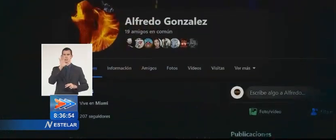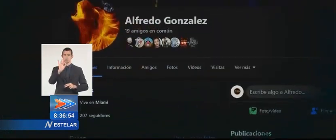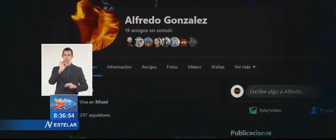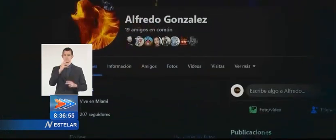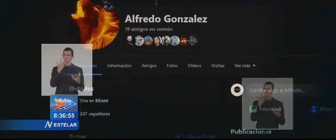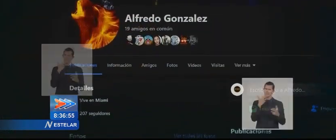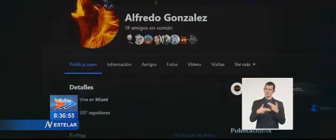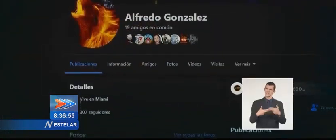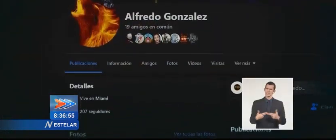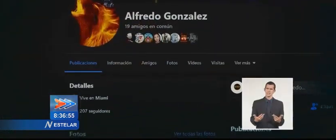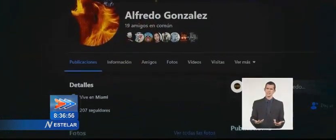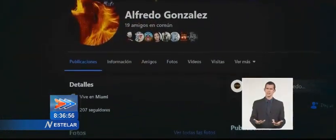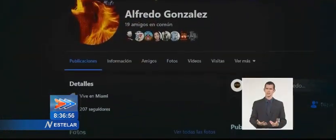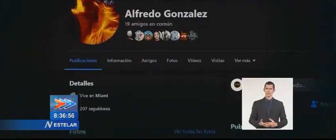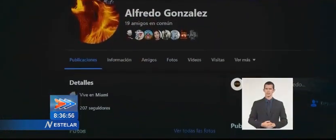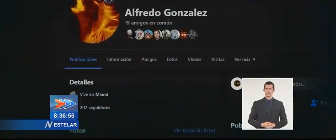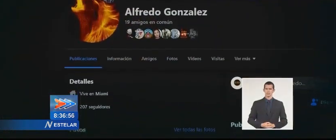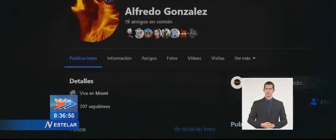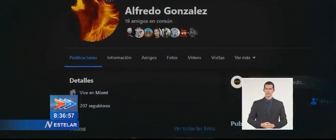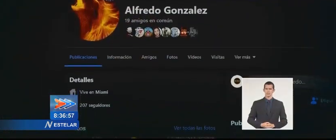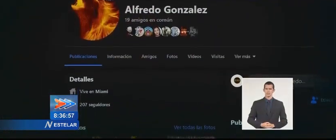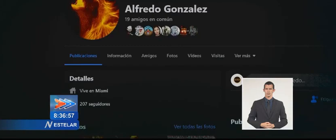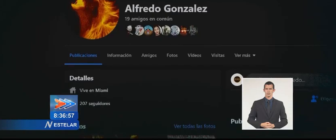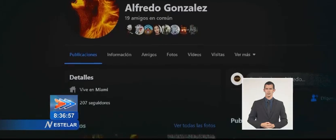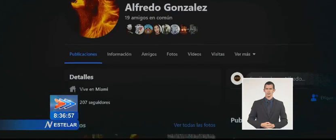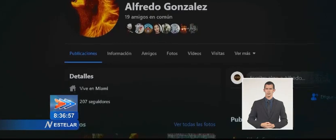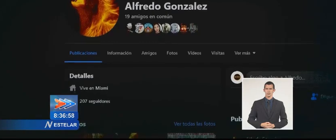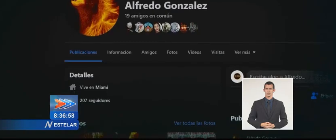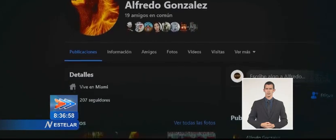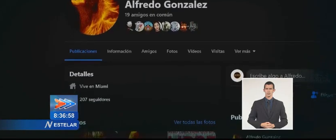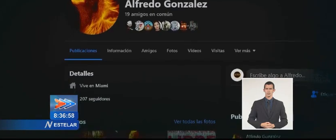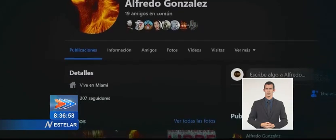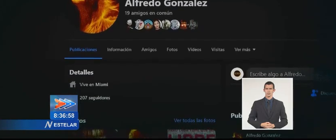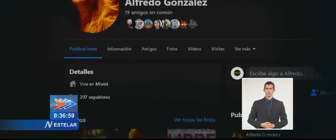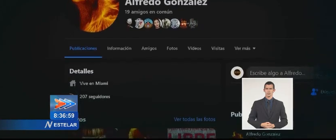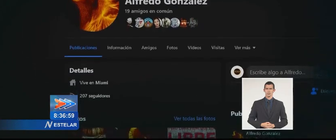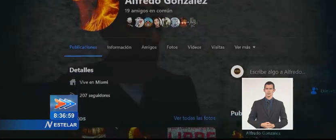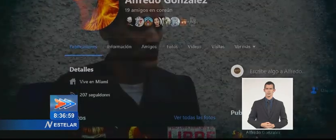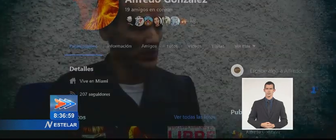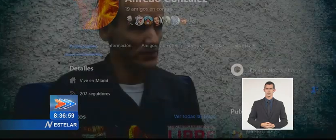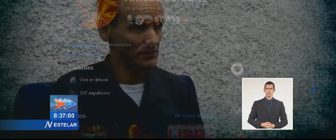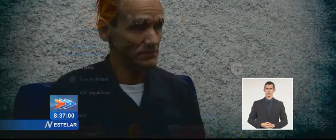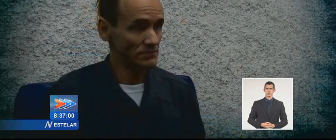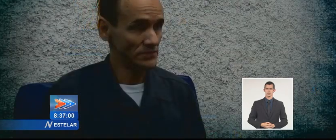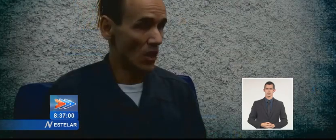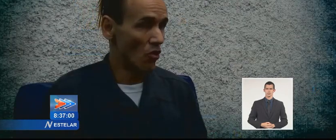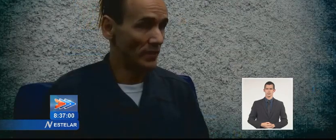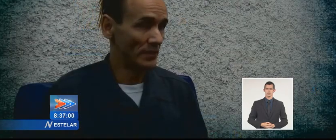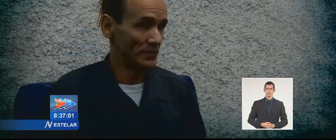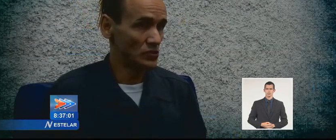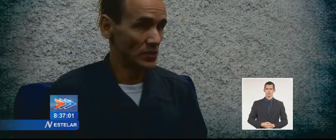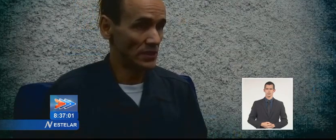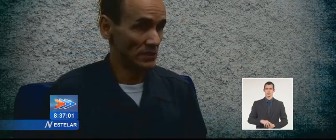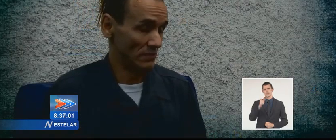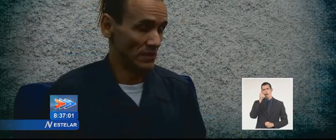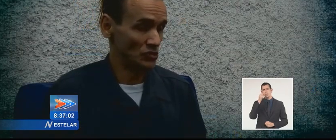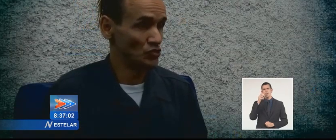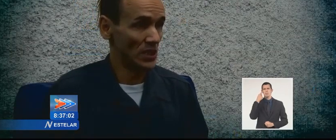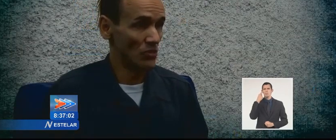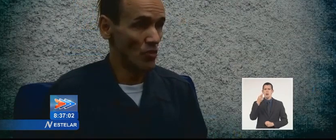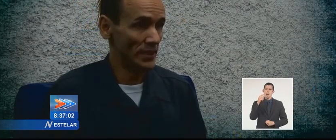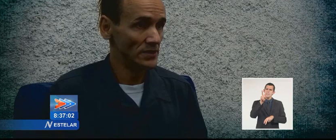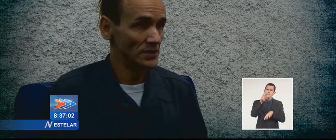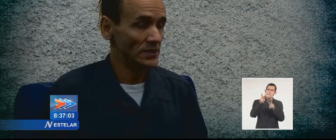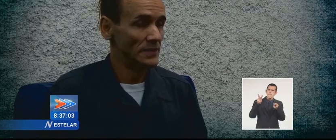el encargado de penetrar mediante las redes sociales a jóvenes, a personas de